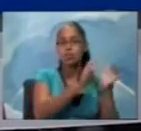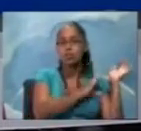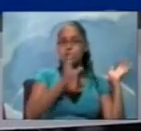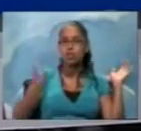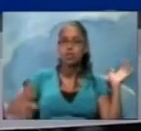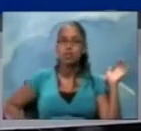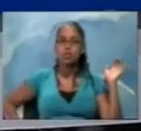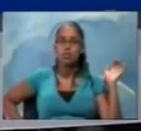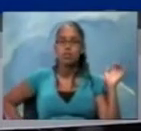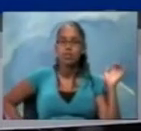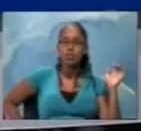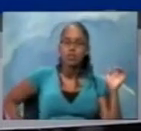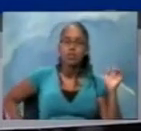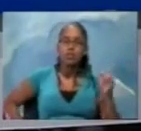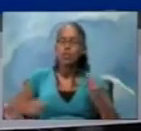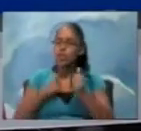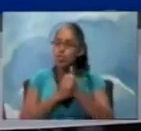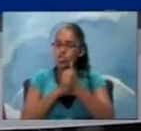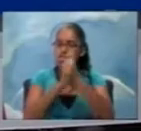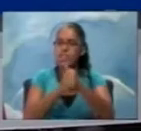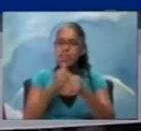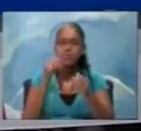Y las multitudes seguían a Jesús. Y lo siguen todavía.